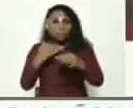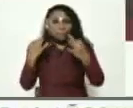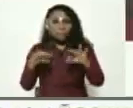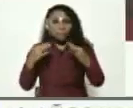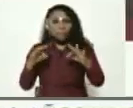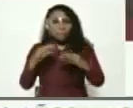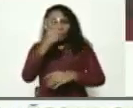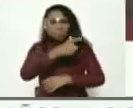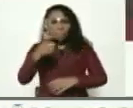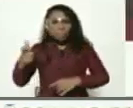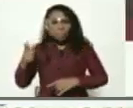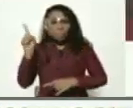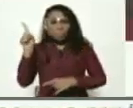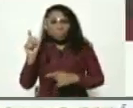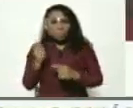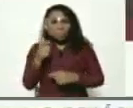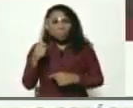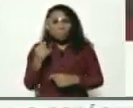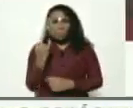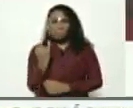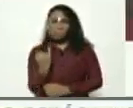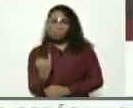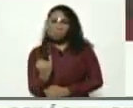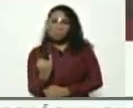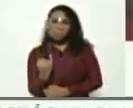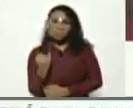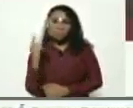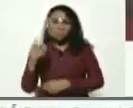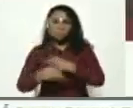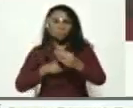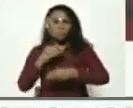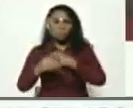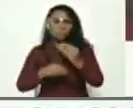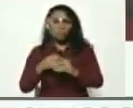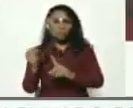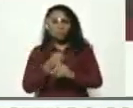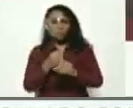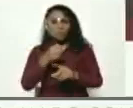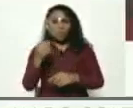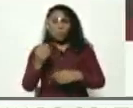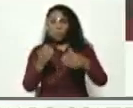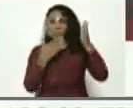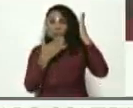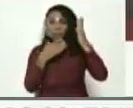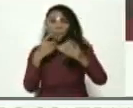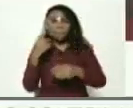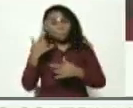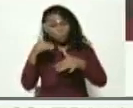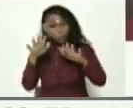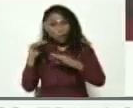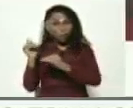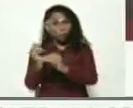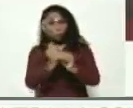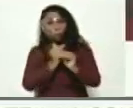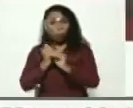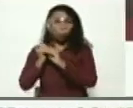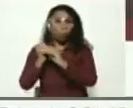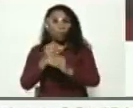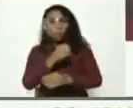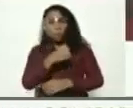como gente de decadente flaqueza. Se discriminaba a los indígenas a pesar de ser legalmente iguales a los